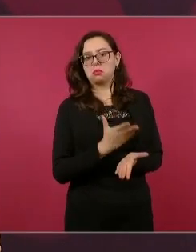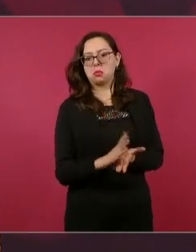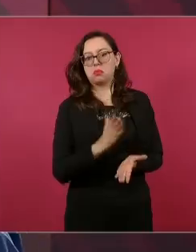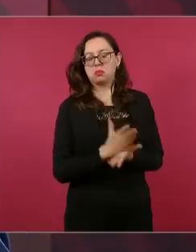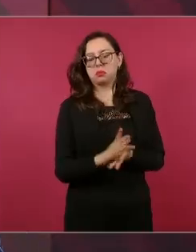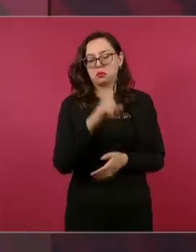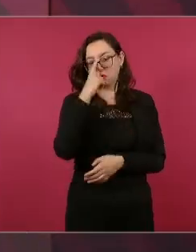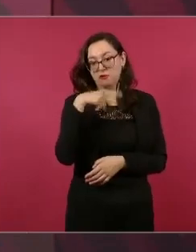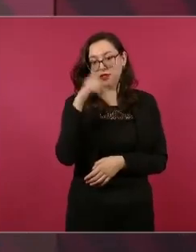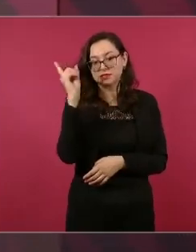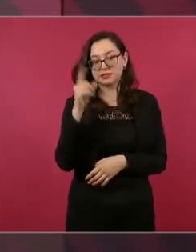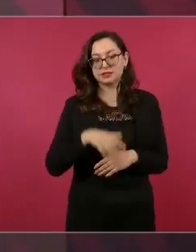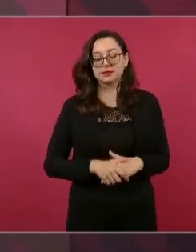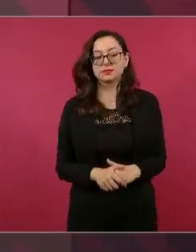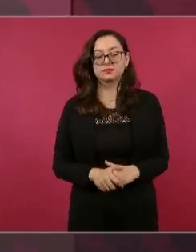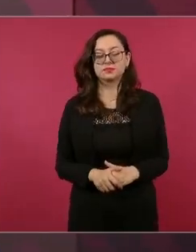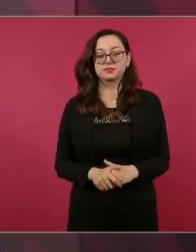pero viene en